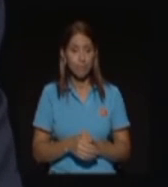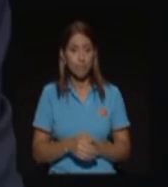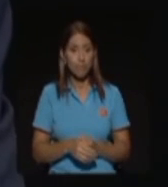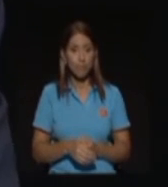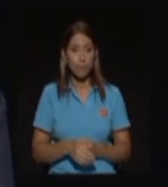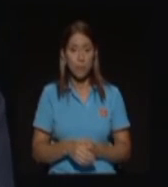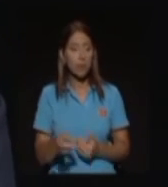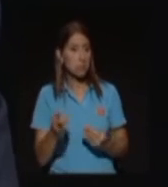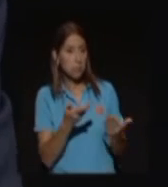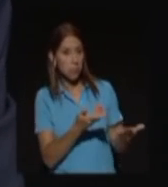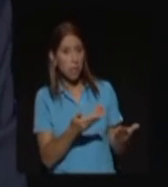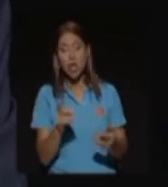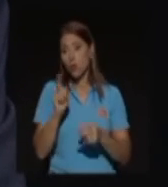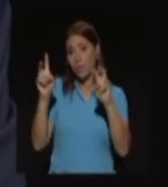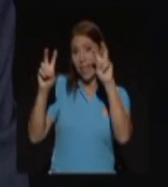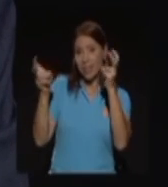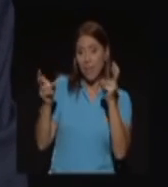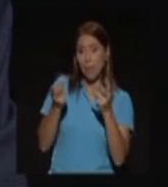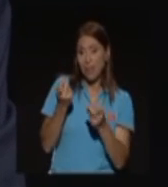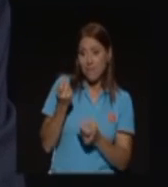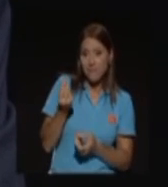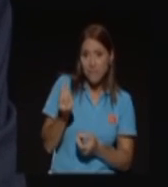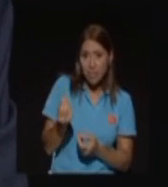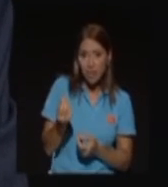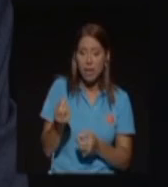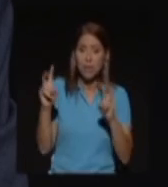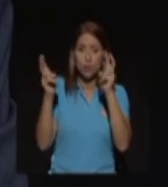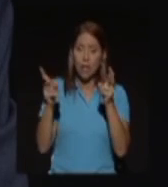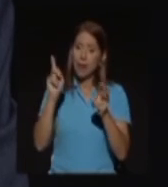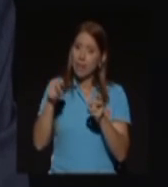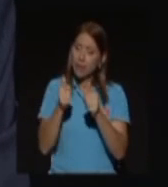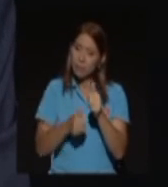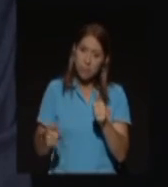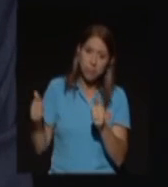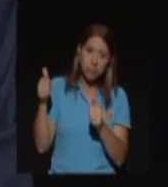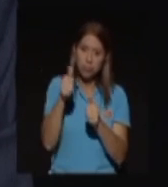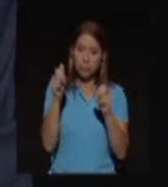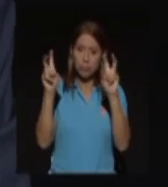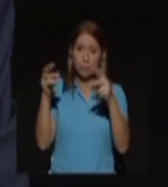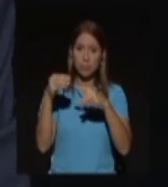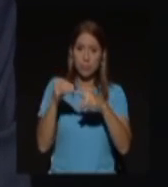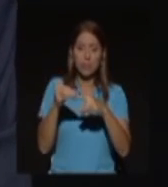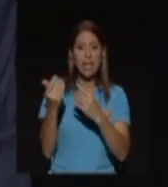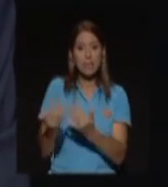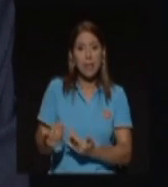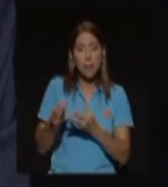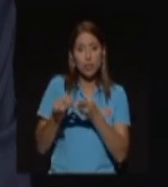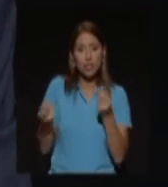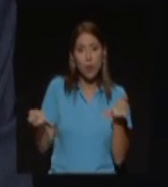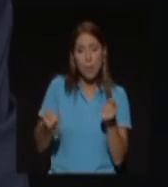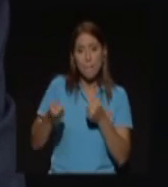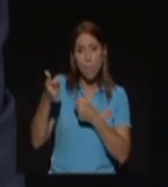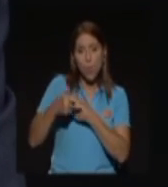el tema fiscal sigue siendo absolutamente prioritario y esperamos que se resuelva pronto.